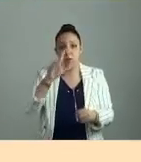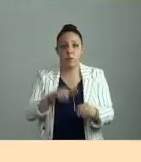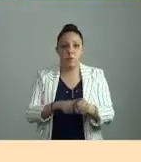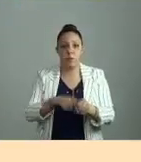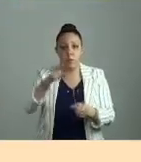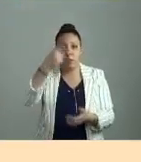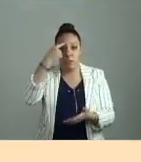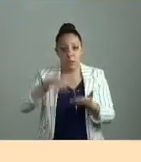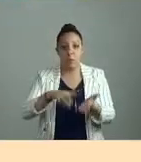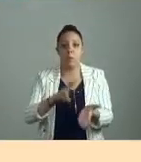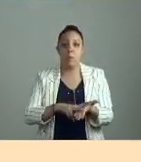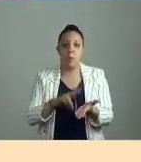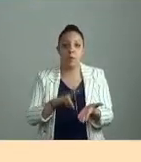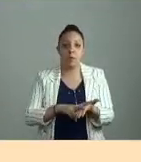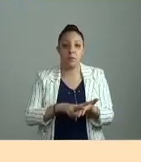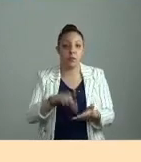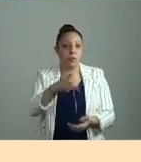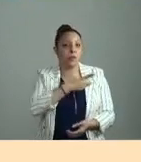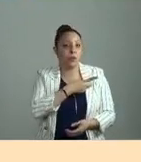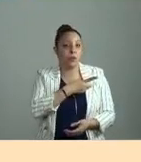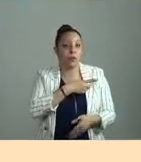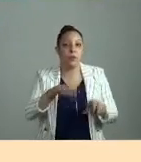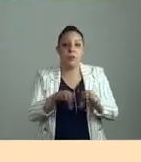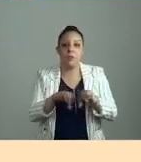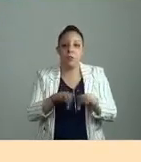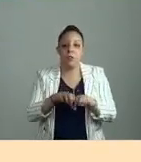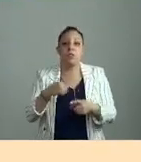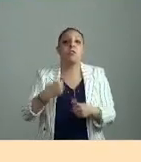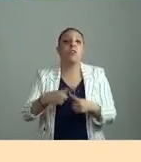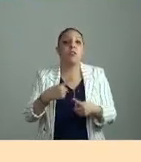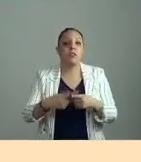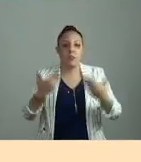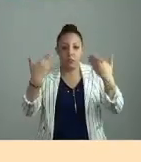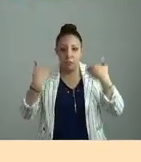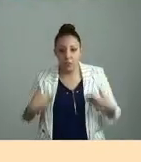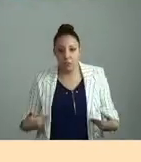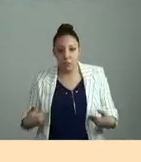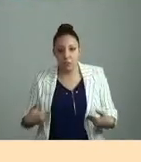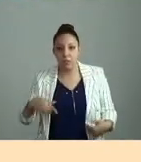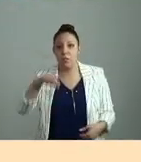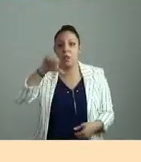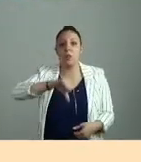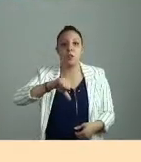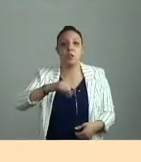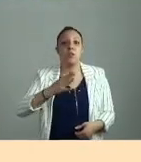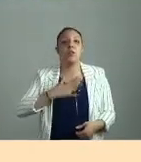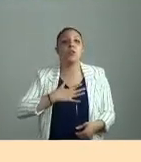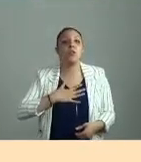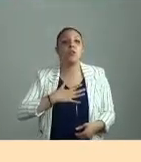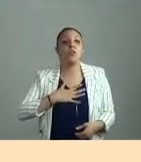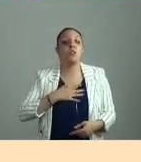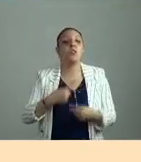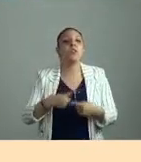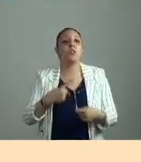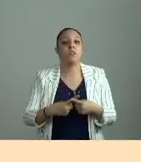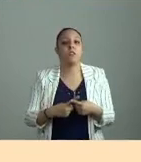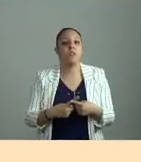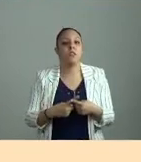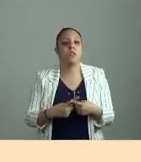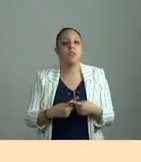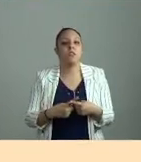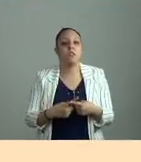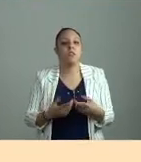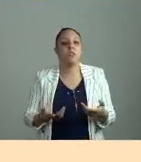quien hoy quien solo del sujeto hoy y que garantice en